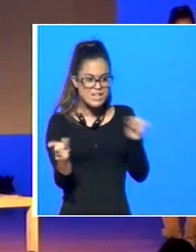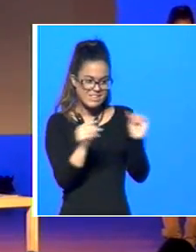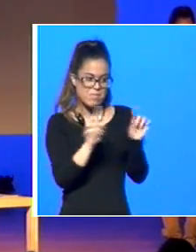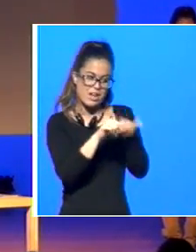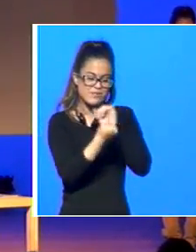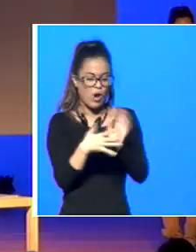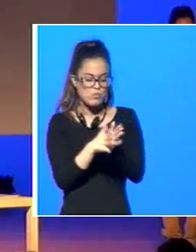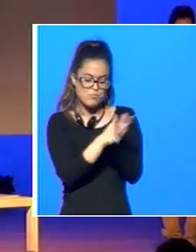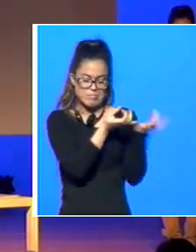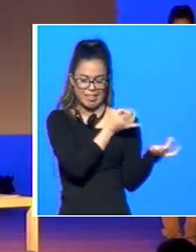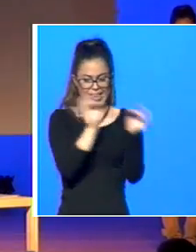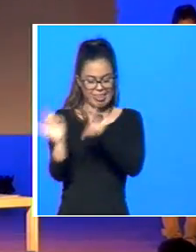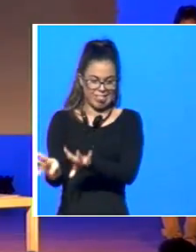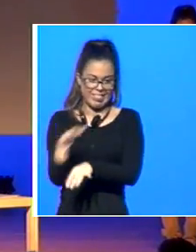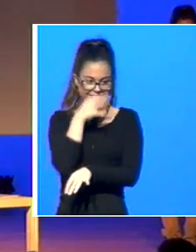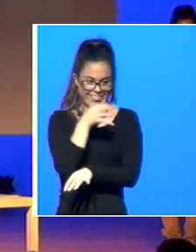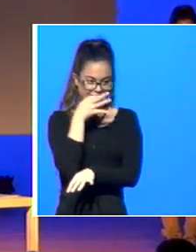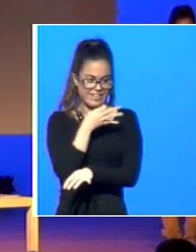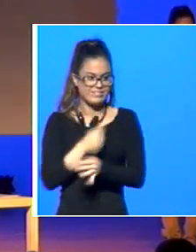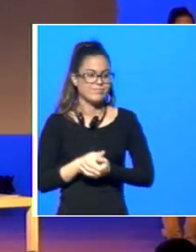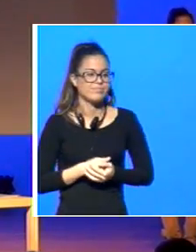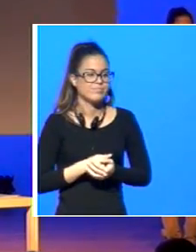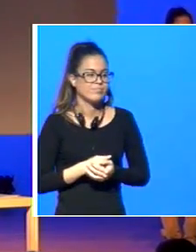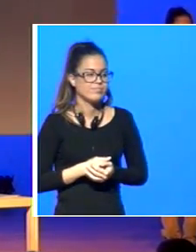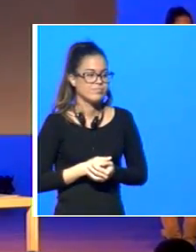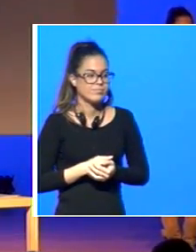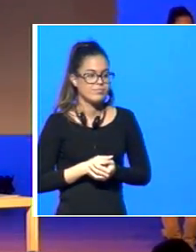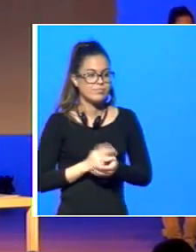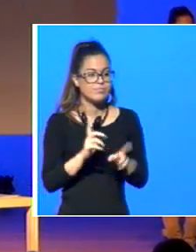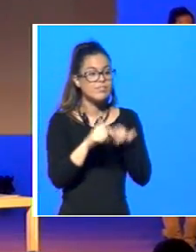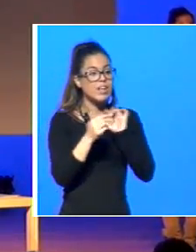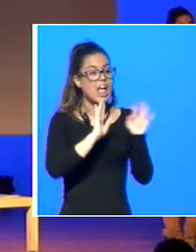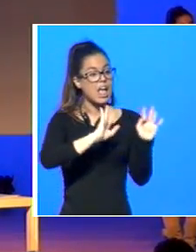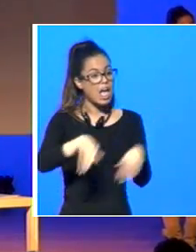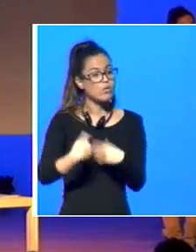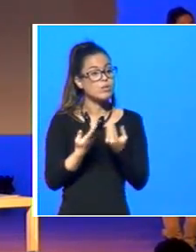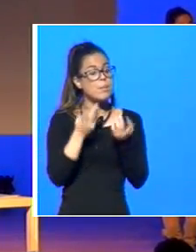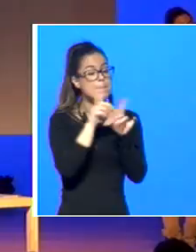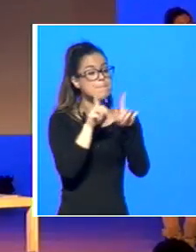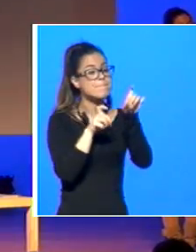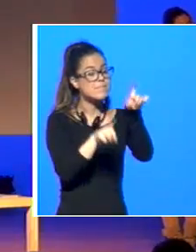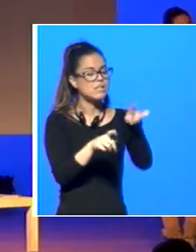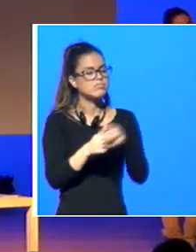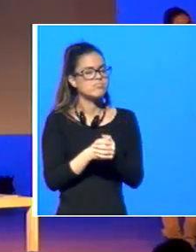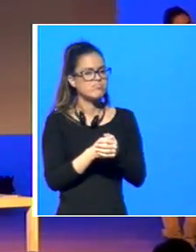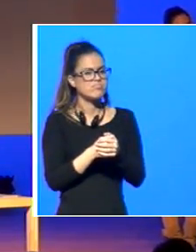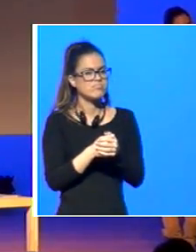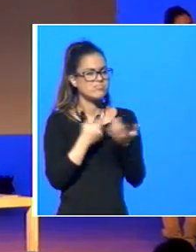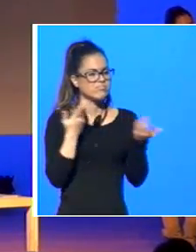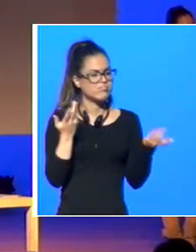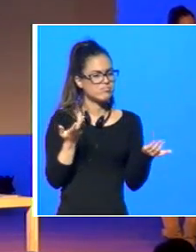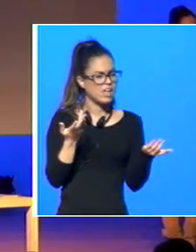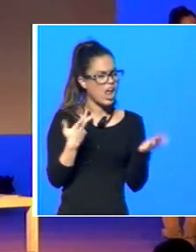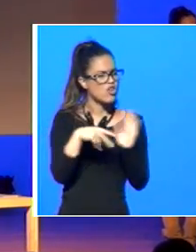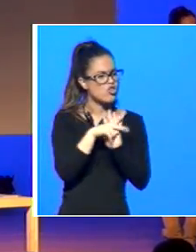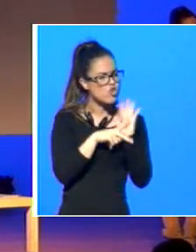bueno, pues hablamos de ello, de algunas de estas cosas. Y en esta última pregunta sí que teníamos quién iba a coger el tema de la normativa. Yo